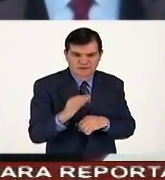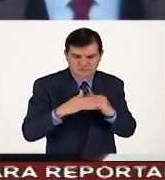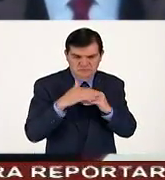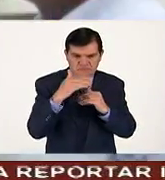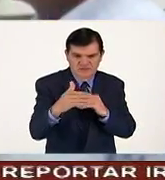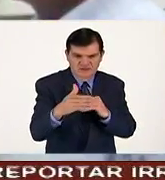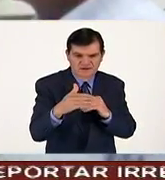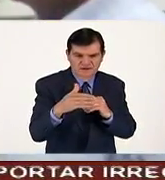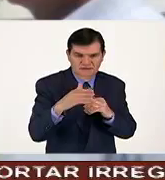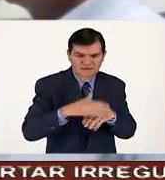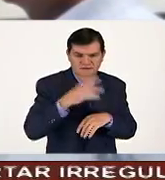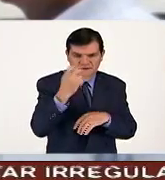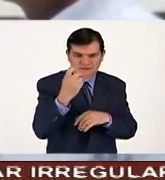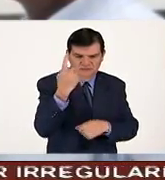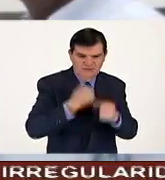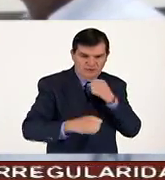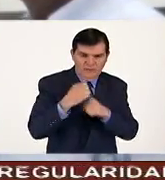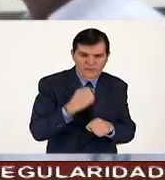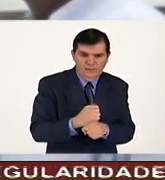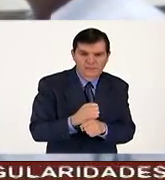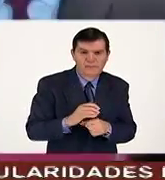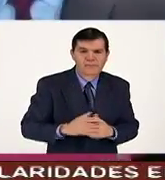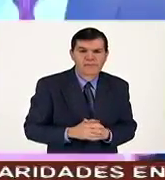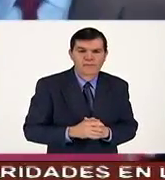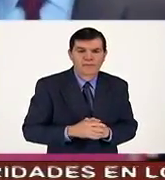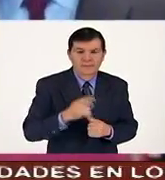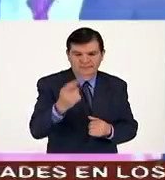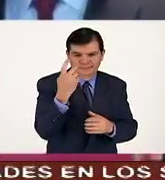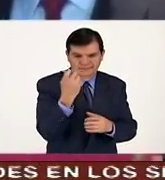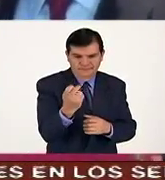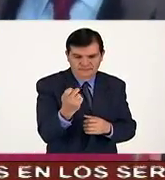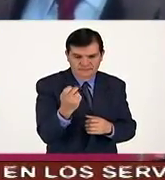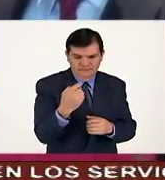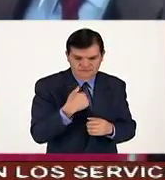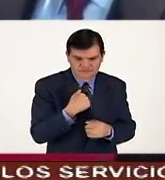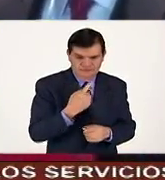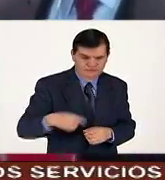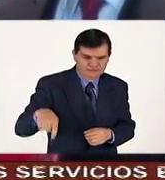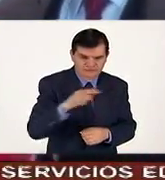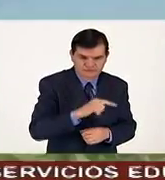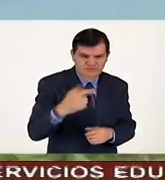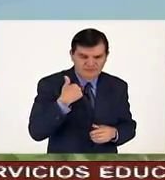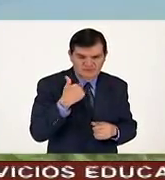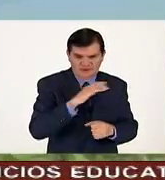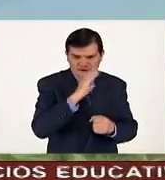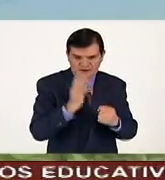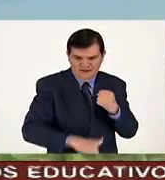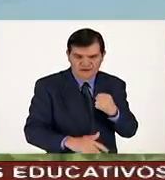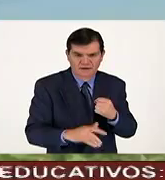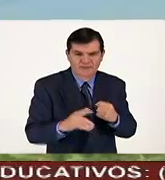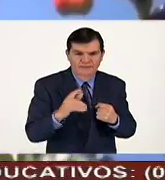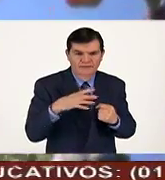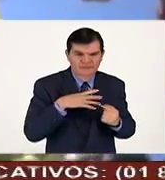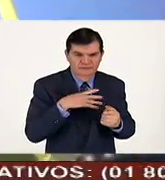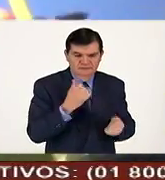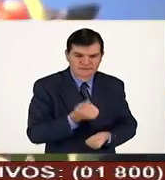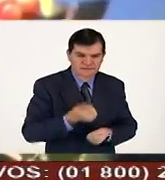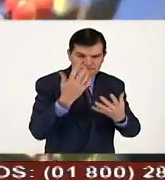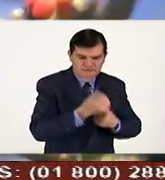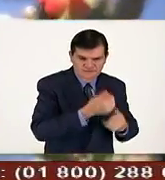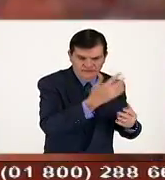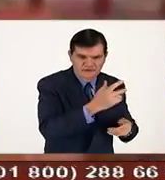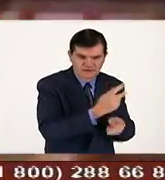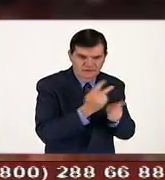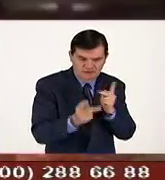con respecto al año pasado. De tal suerte que si nosotros logramos concretar las exportaciones de